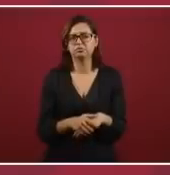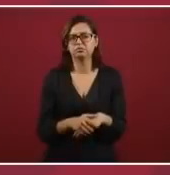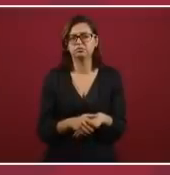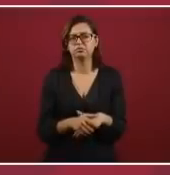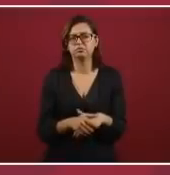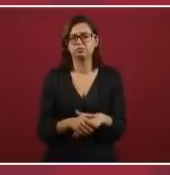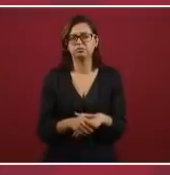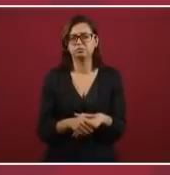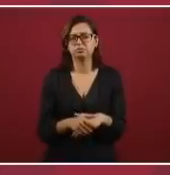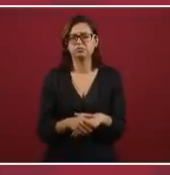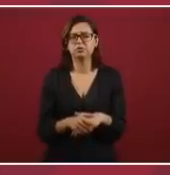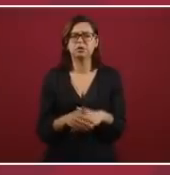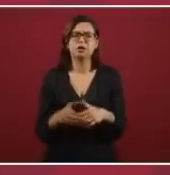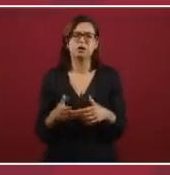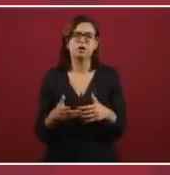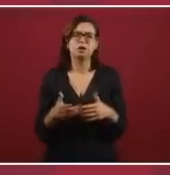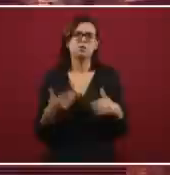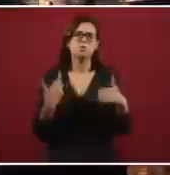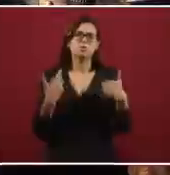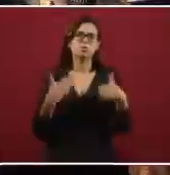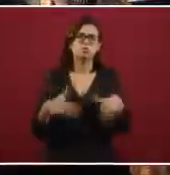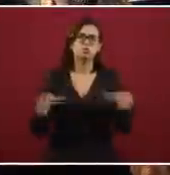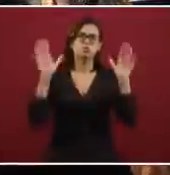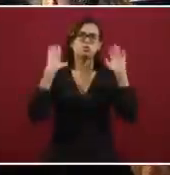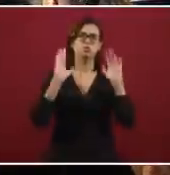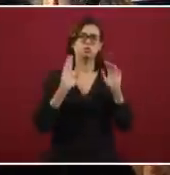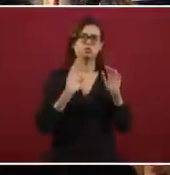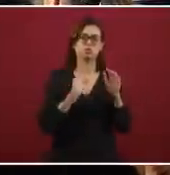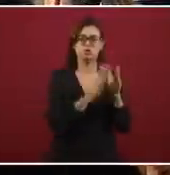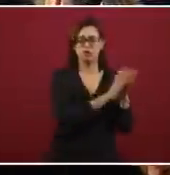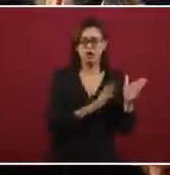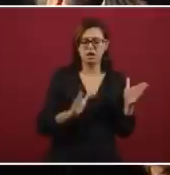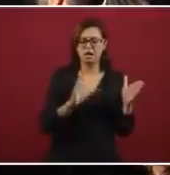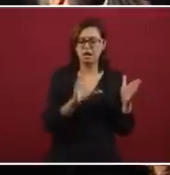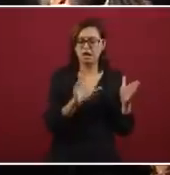se tuvo durante el sexenio de Calderón.